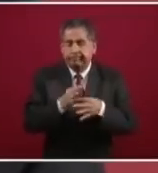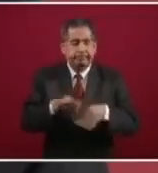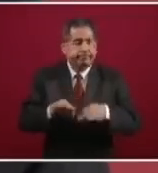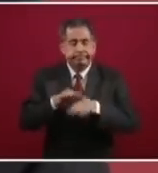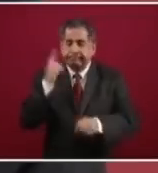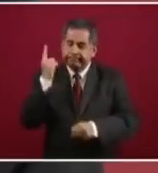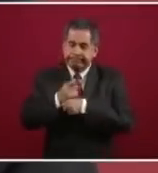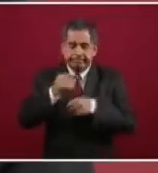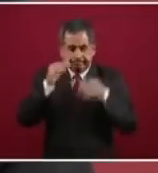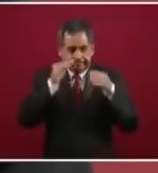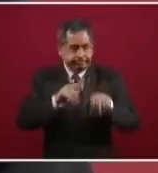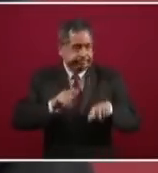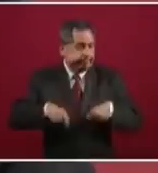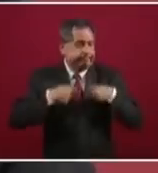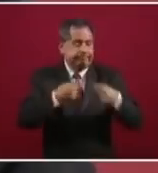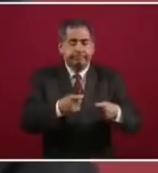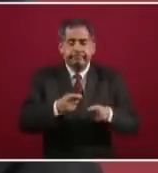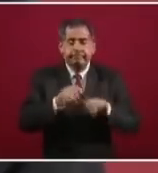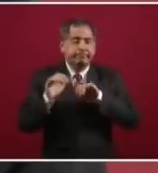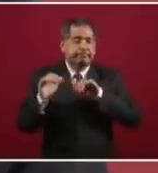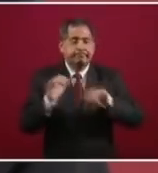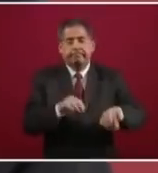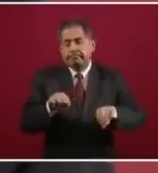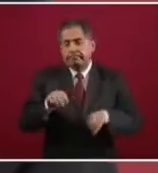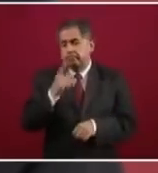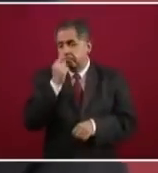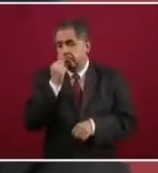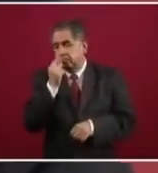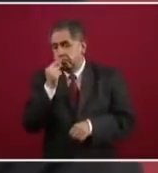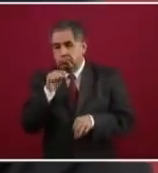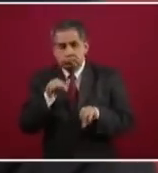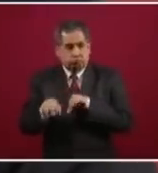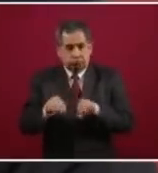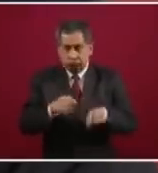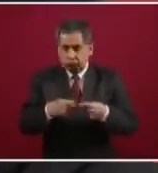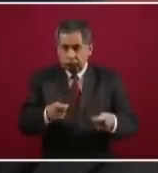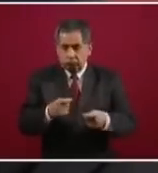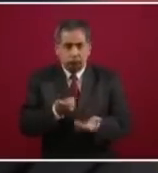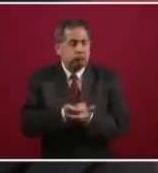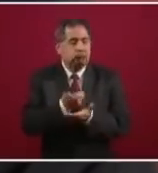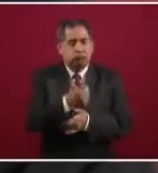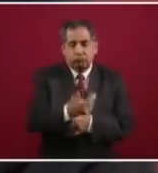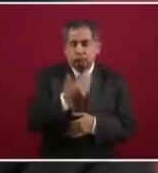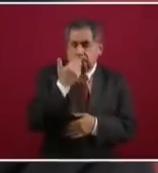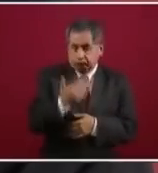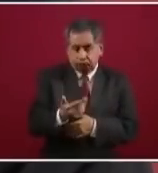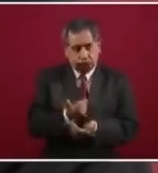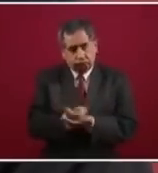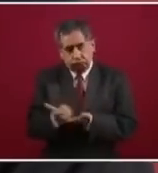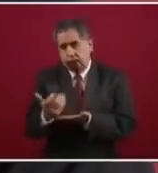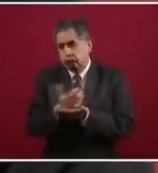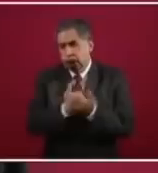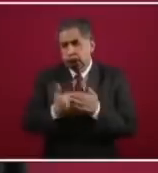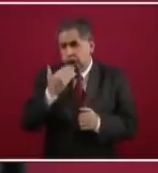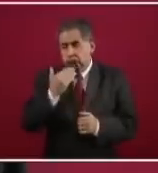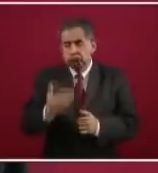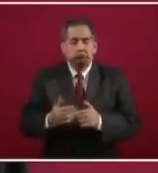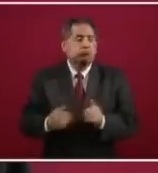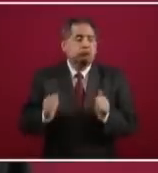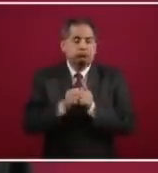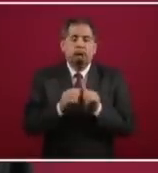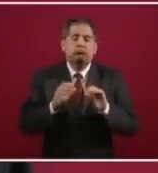prioritaria en la contratación de policías y que se les pague bien y que tengan